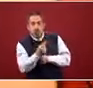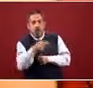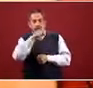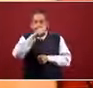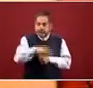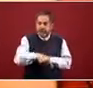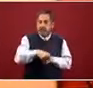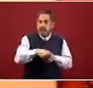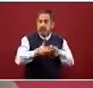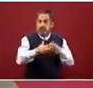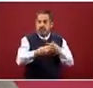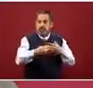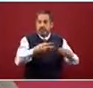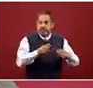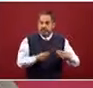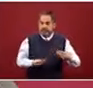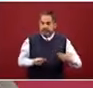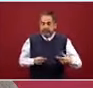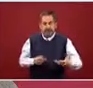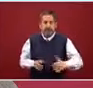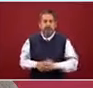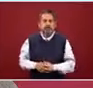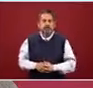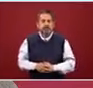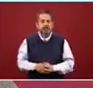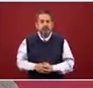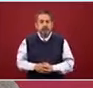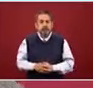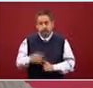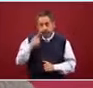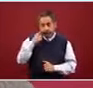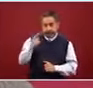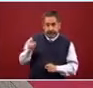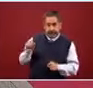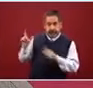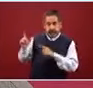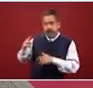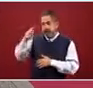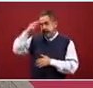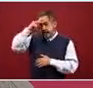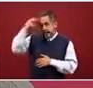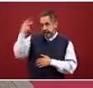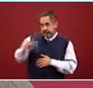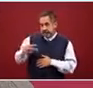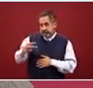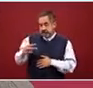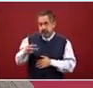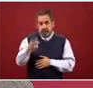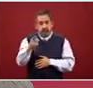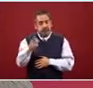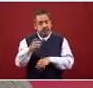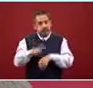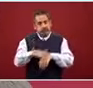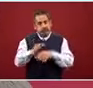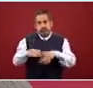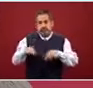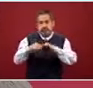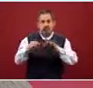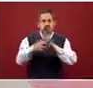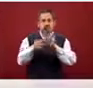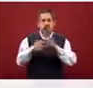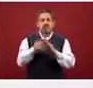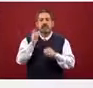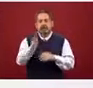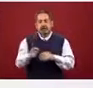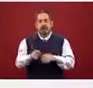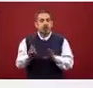Esta señal, si pasamos a la siguiente diapositiva, que es la situación de México, es una señal importante porque tiene que ver